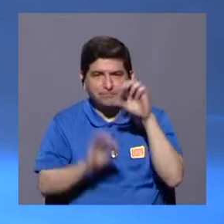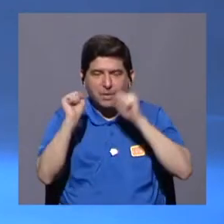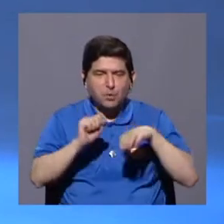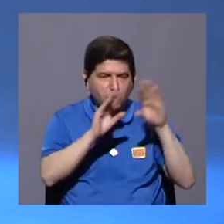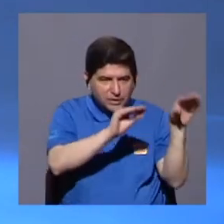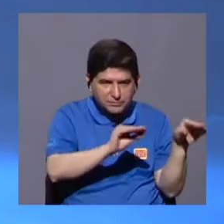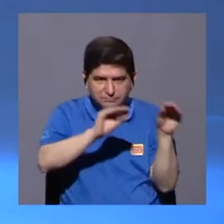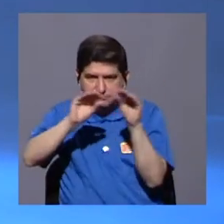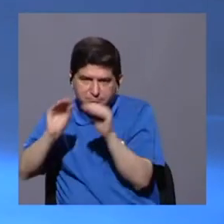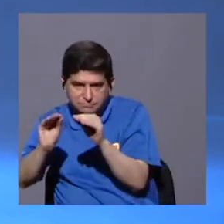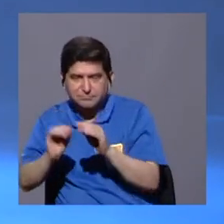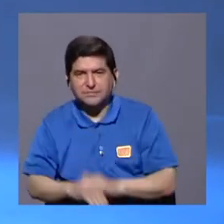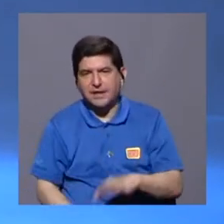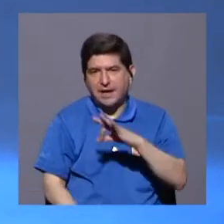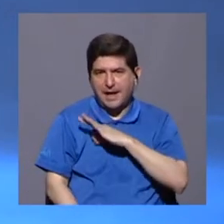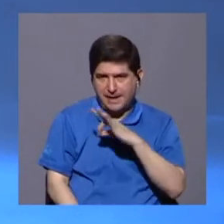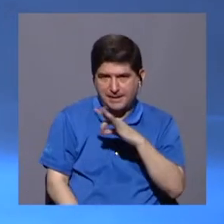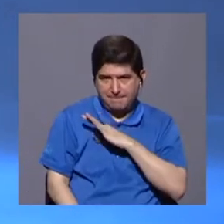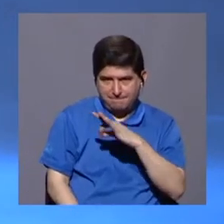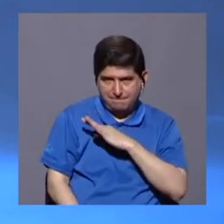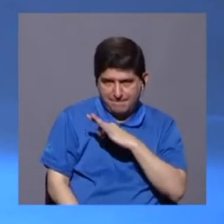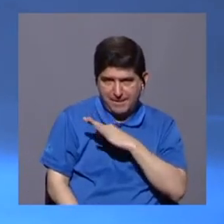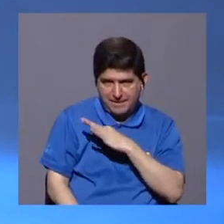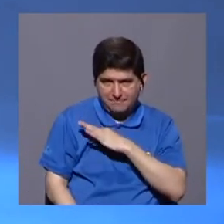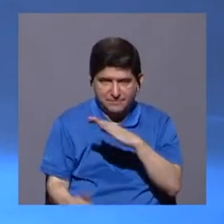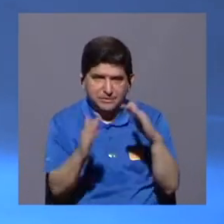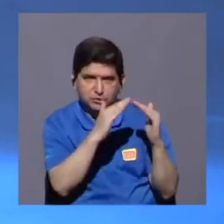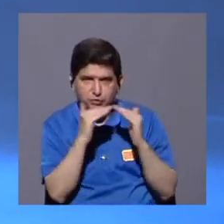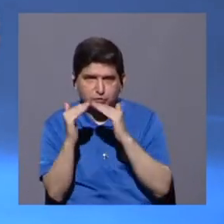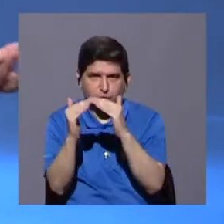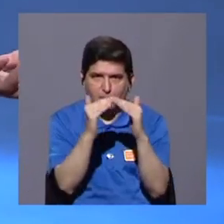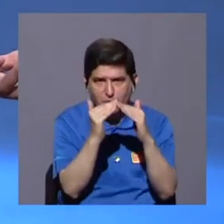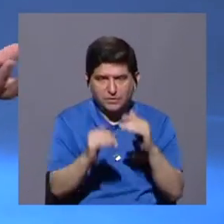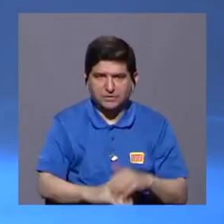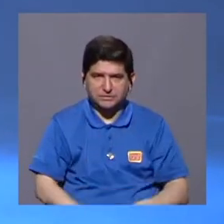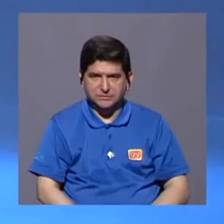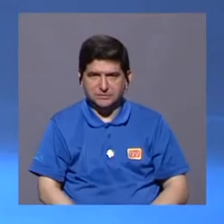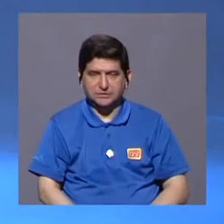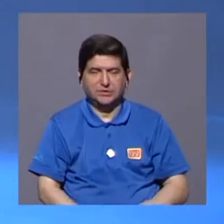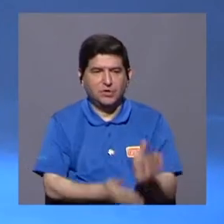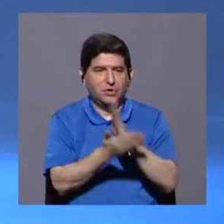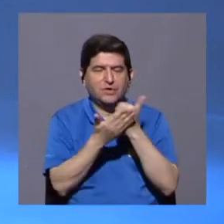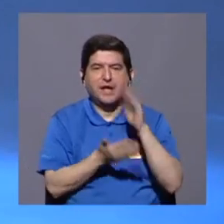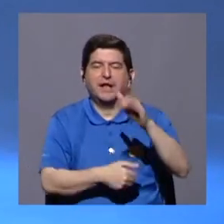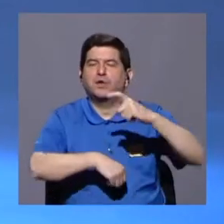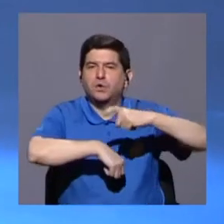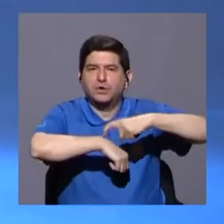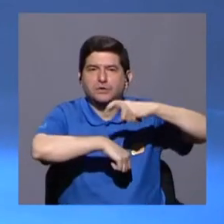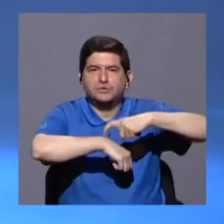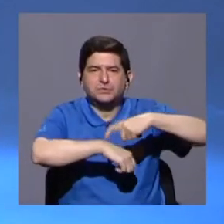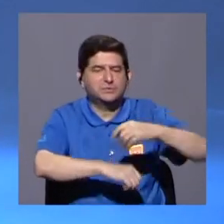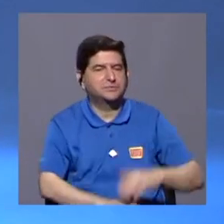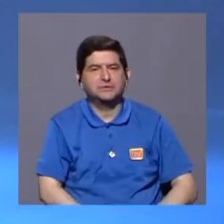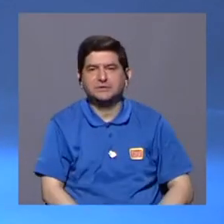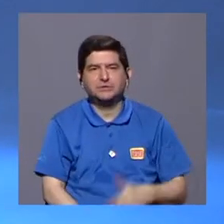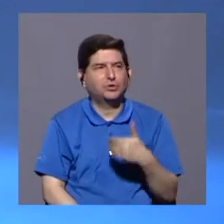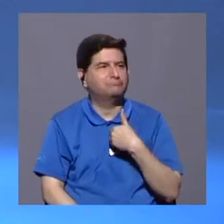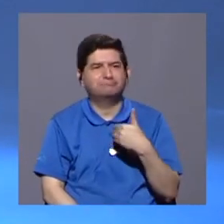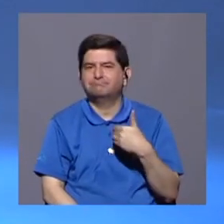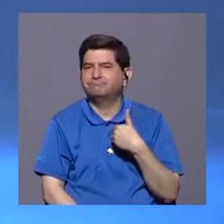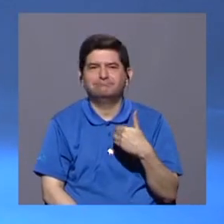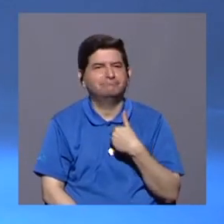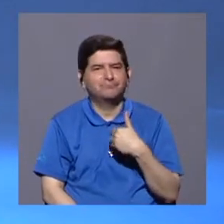eso al beneficio de la población de algo que en su momento no no iba a tener